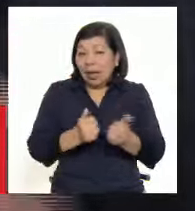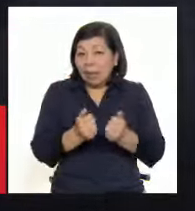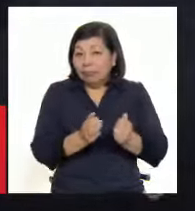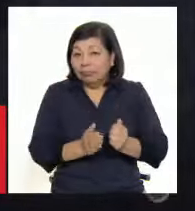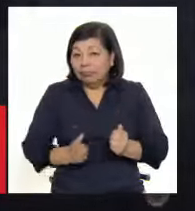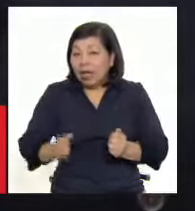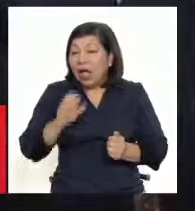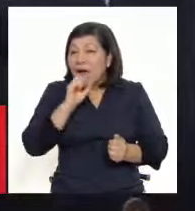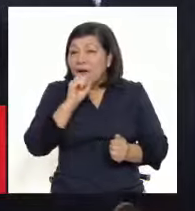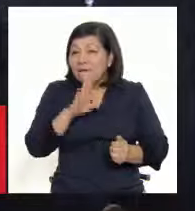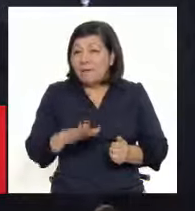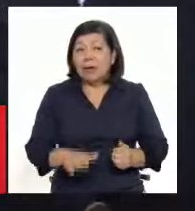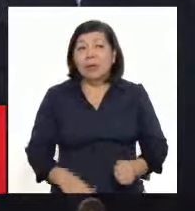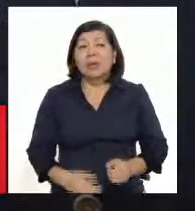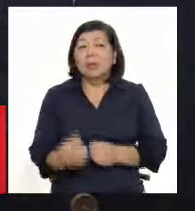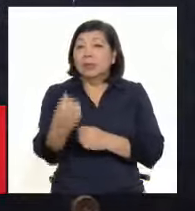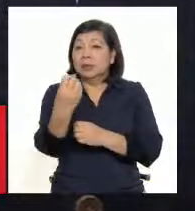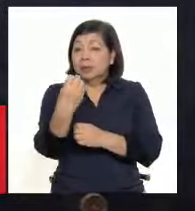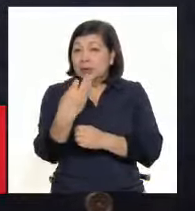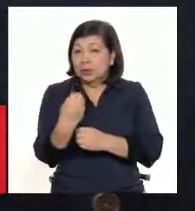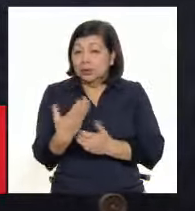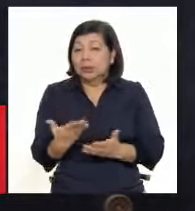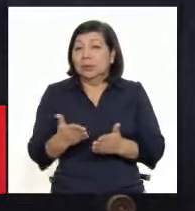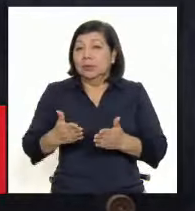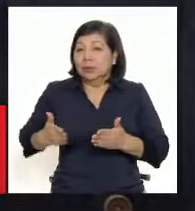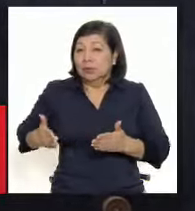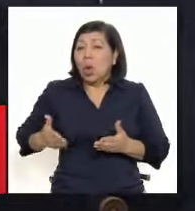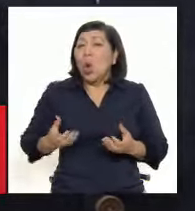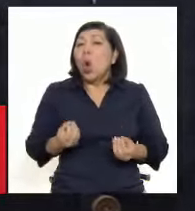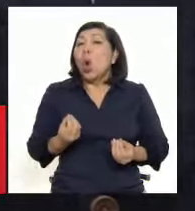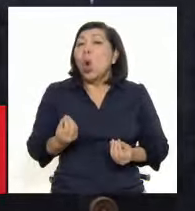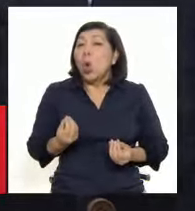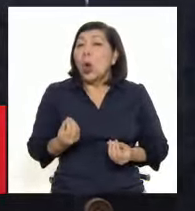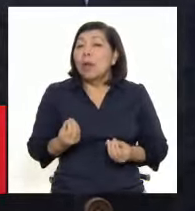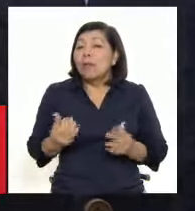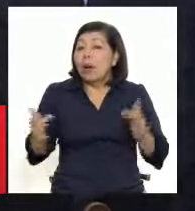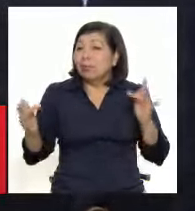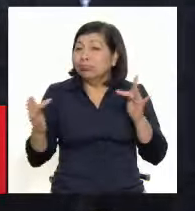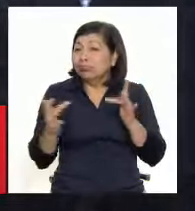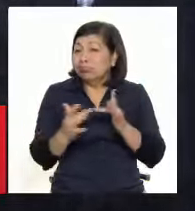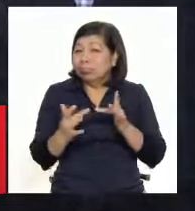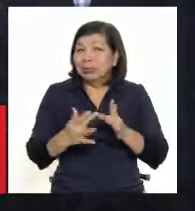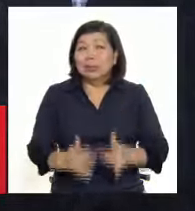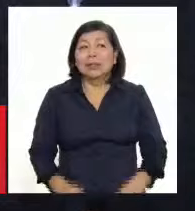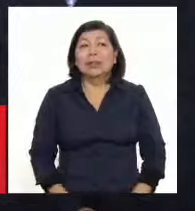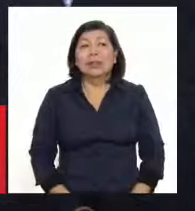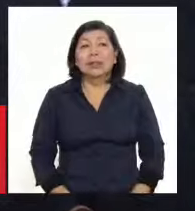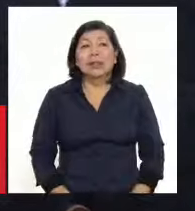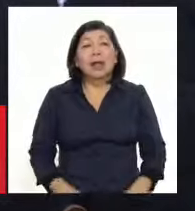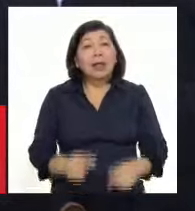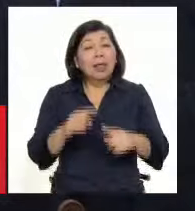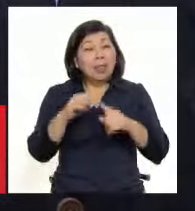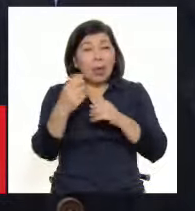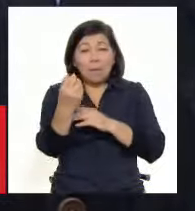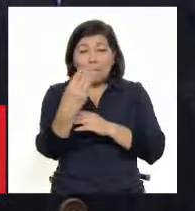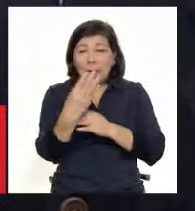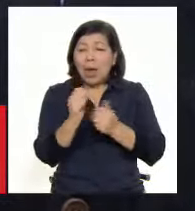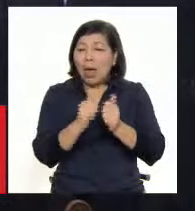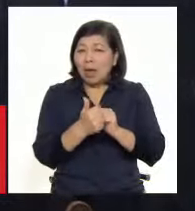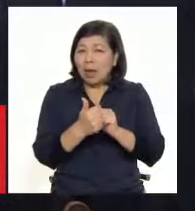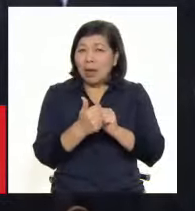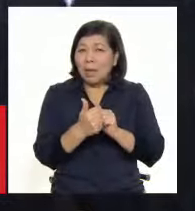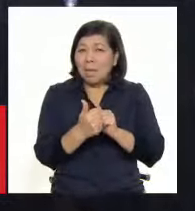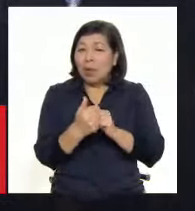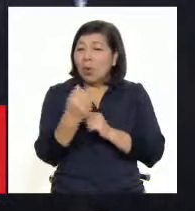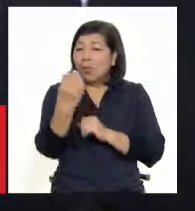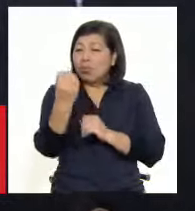recién informa la semaforización, la señalización, ¿cómo vamos a sincronizar los distintos semáforos, va a haber cambio en el